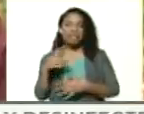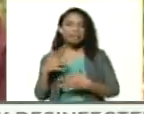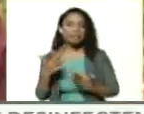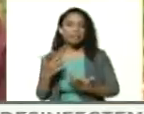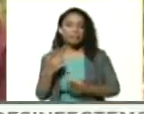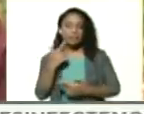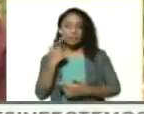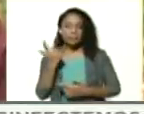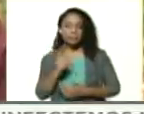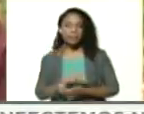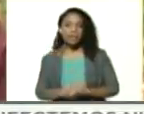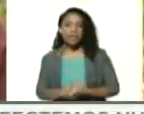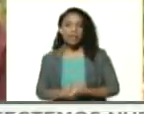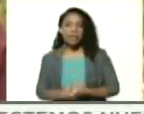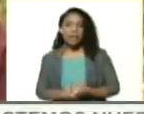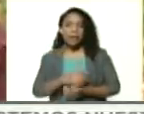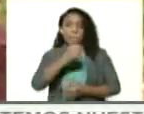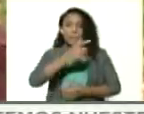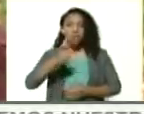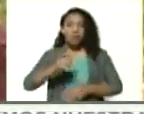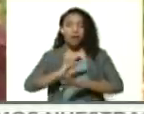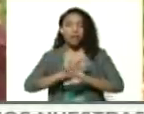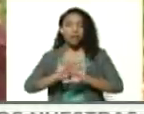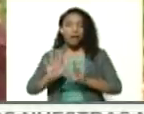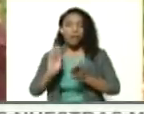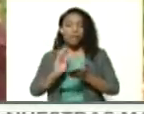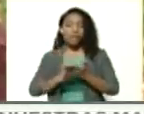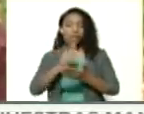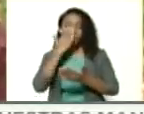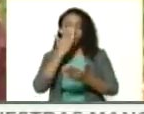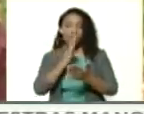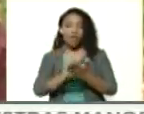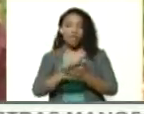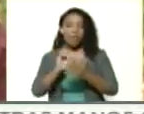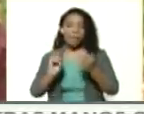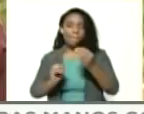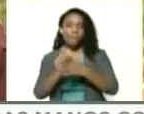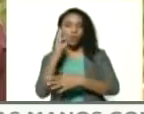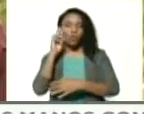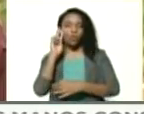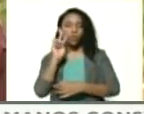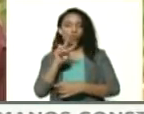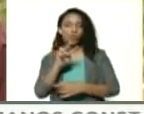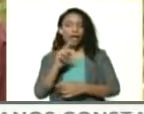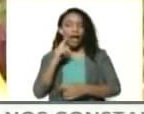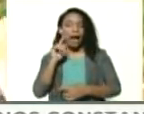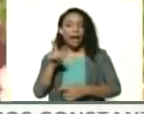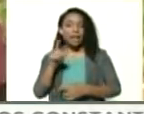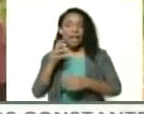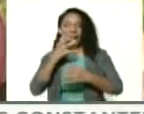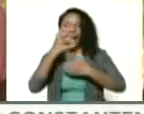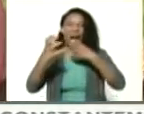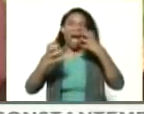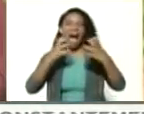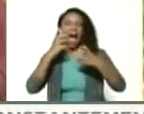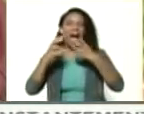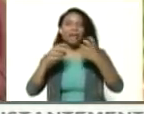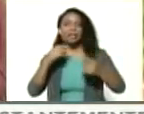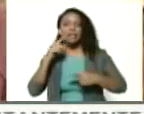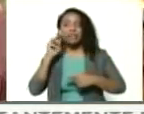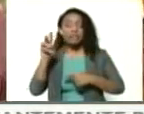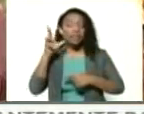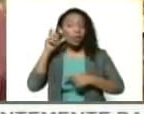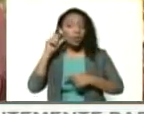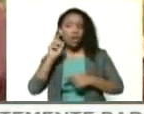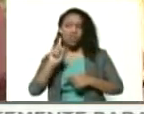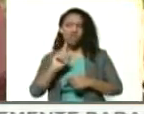lo siguiente: la gente ya se había apostado frente a Miraflores. Los gritos se oían desde el estacionamiento. Dice él que no eran